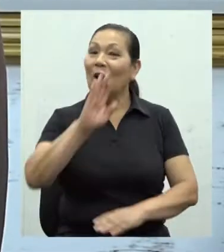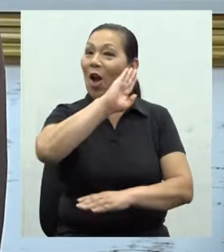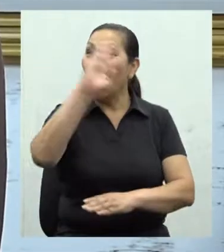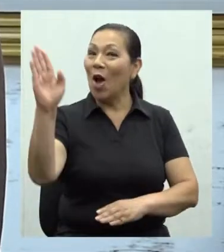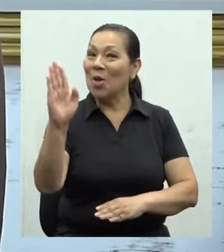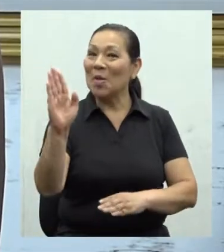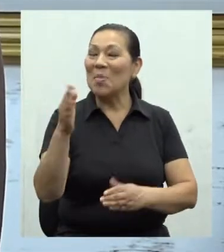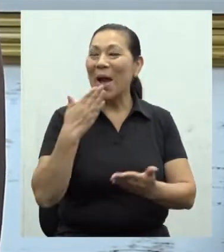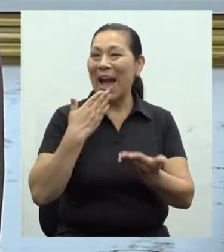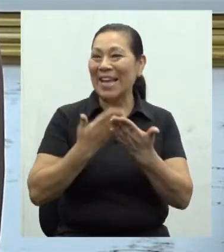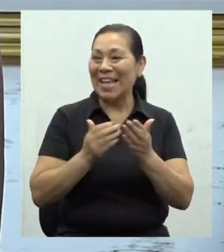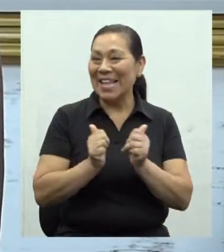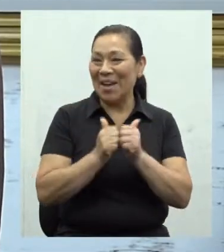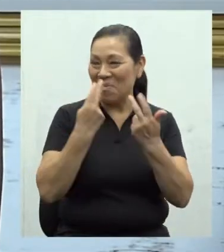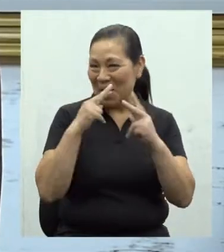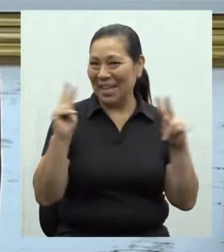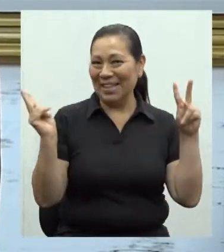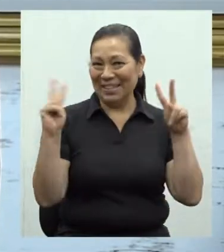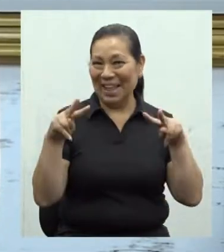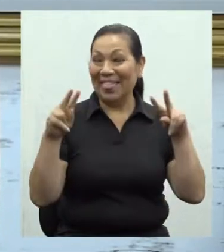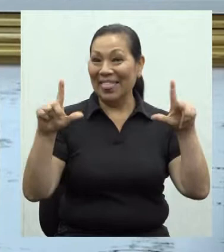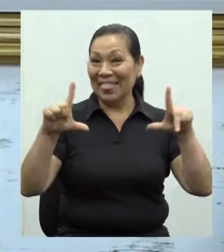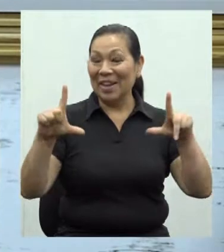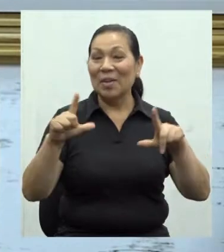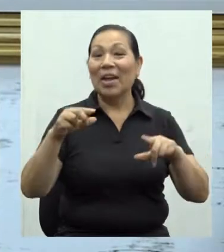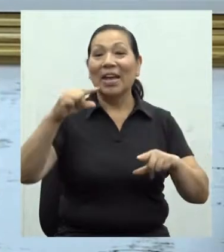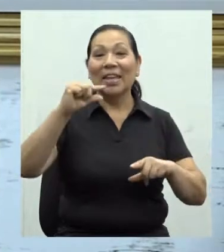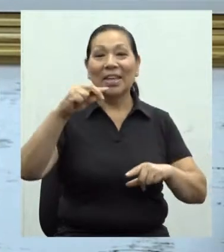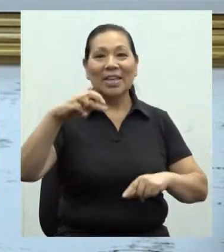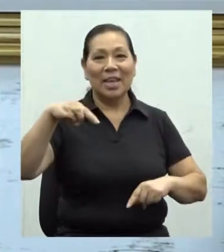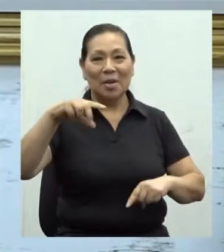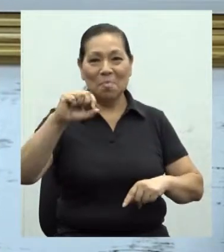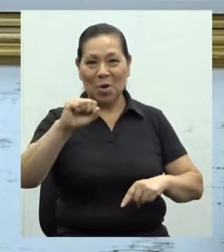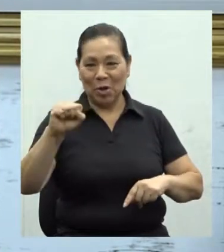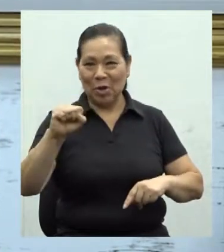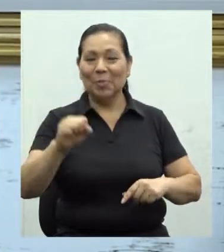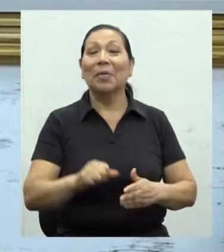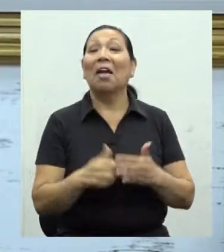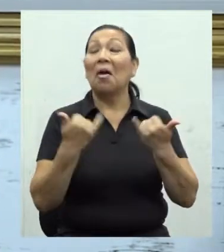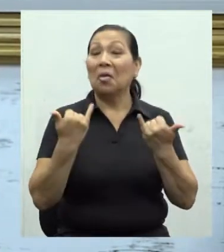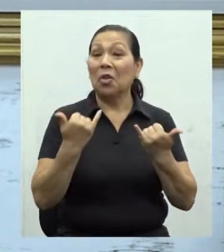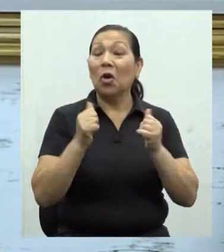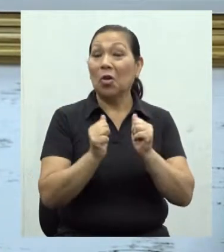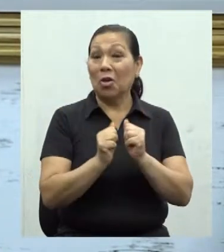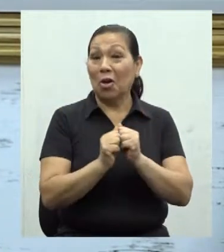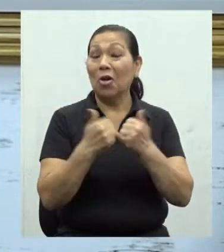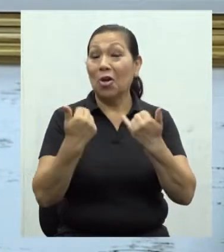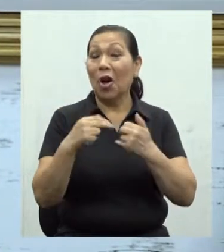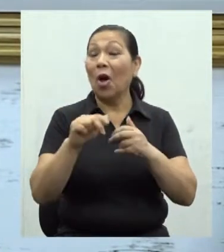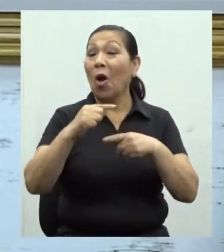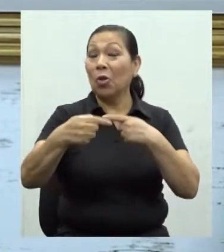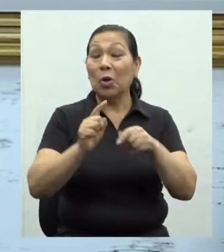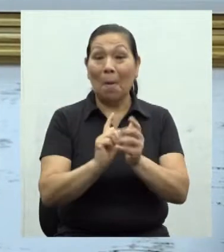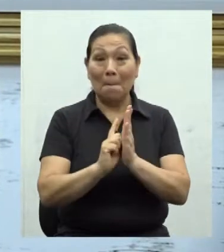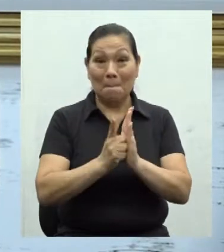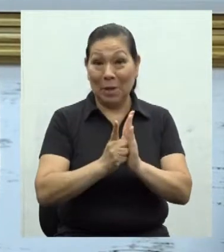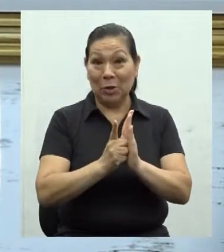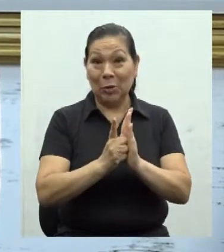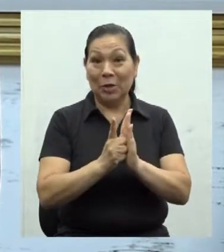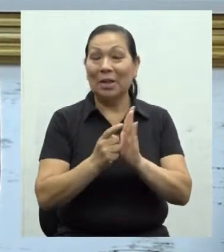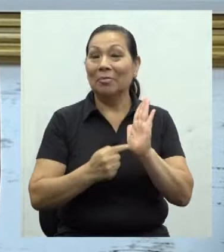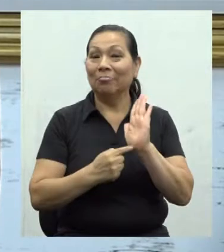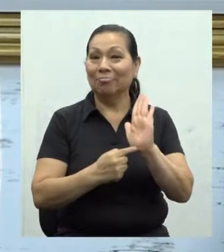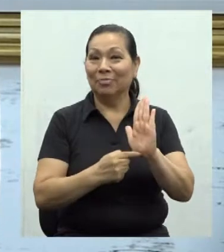Hola, muchas gracias por acompañarnos. Nos saluda Guillermo González Navarrete. Estaré con ustedes en los siguientes minutos en